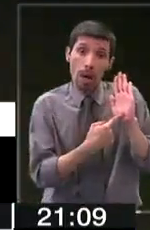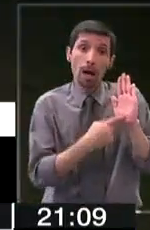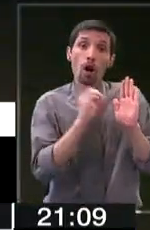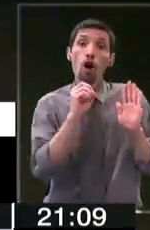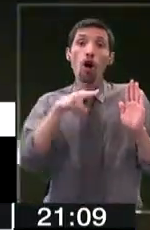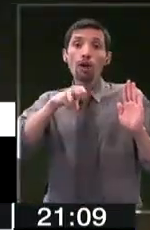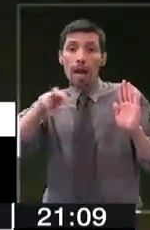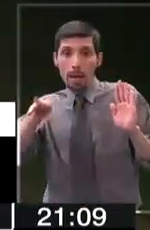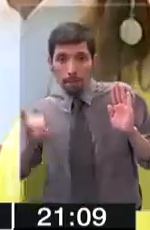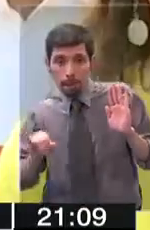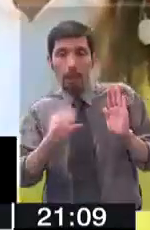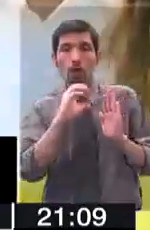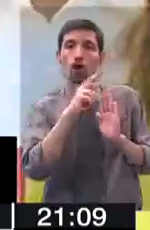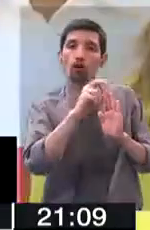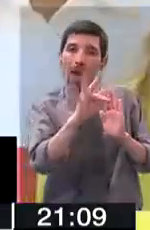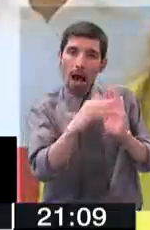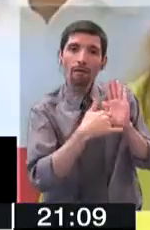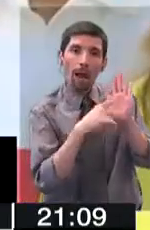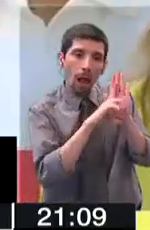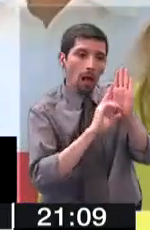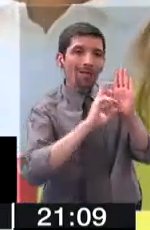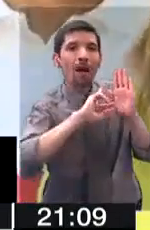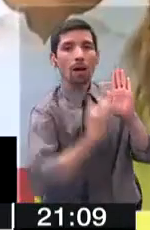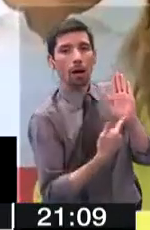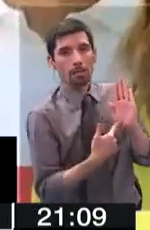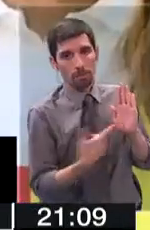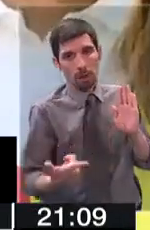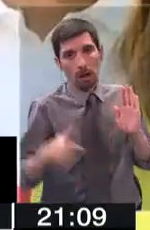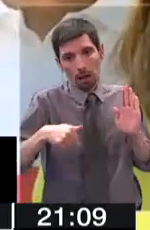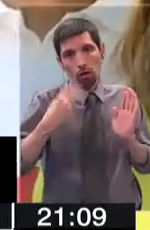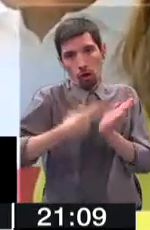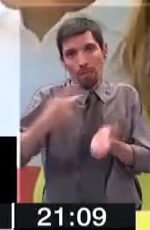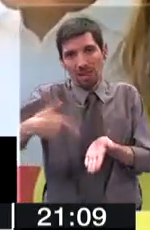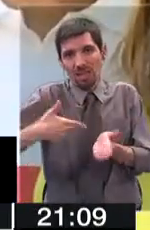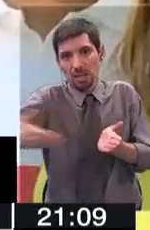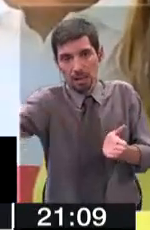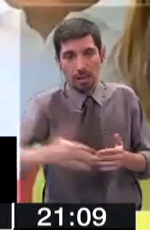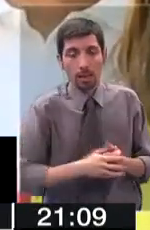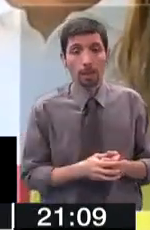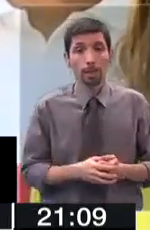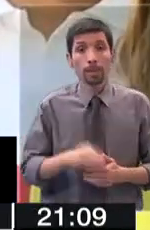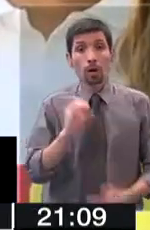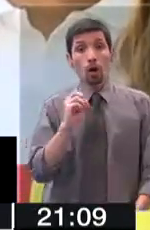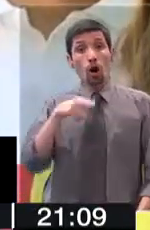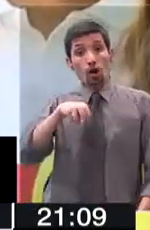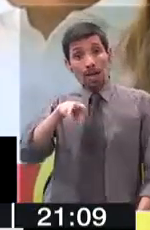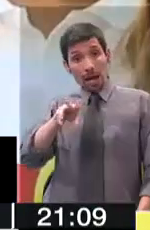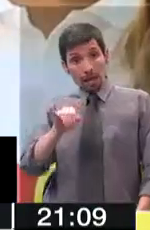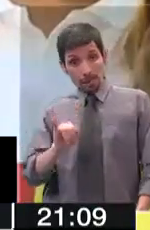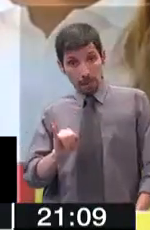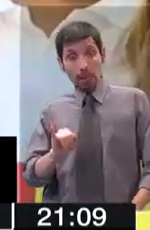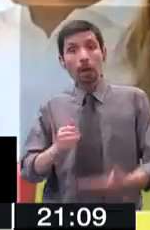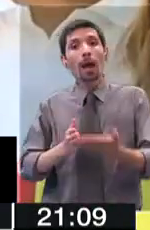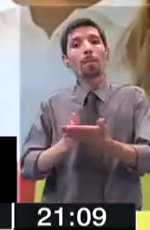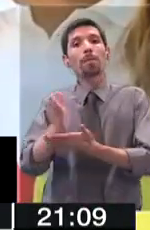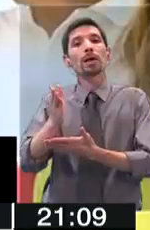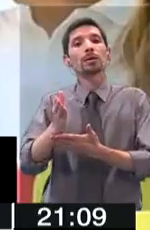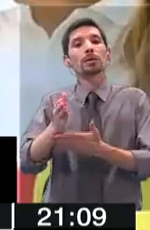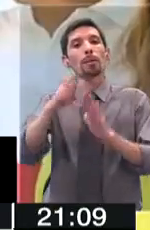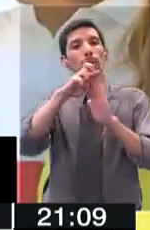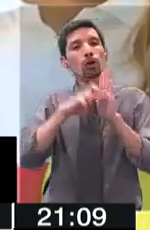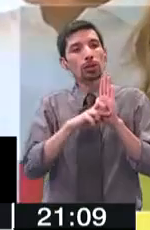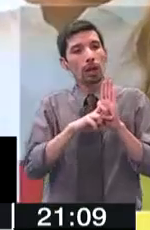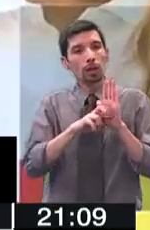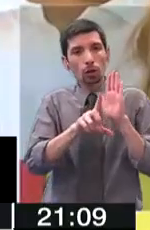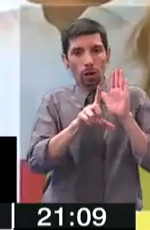legislativas 2017. Bueno, en el caso de ONEMI, como usted sabe, este proyecto ingresó durante el gobierno del presidente Piñera y se